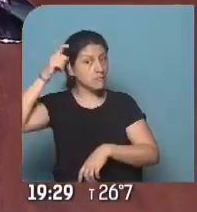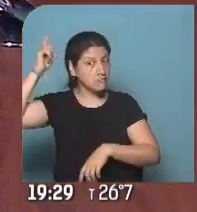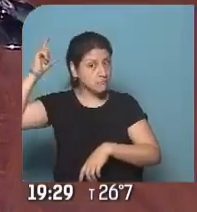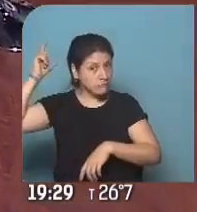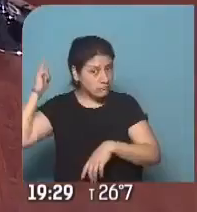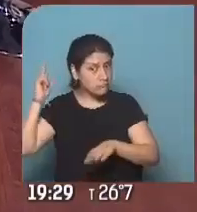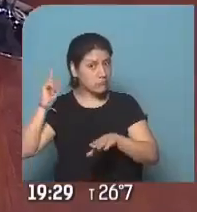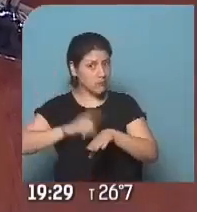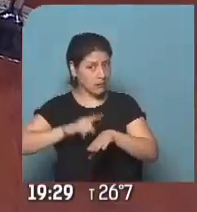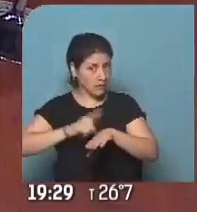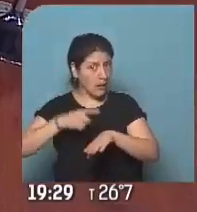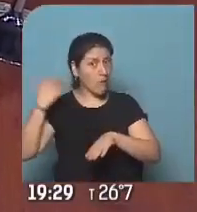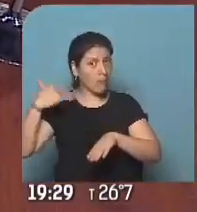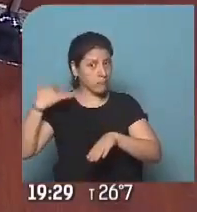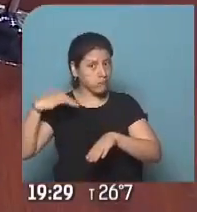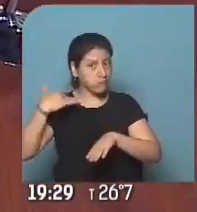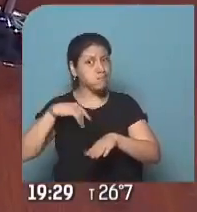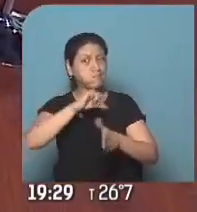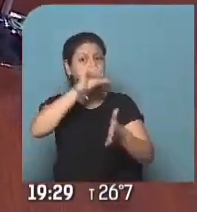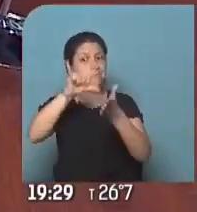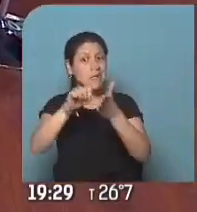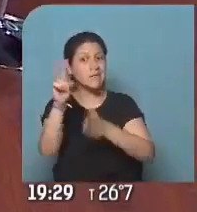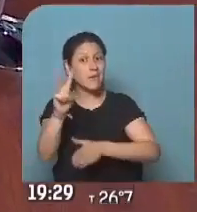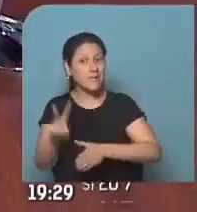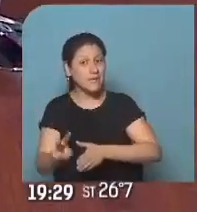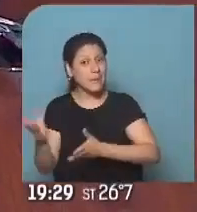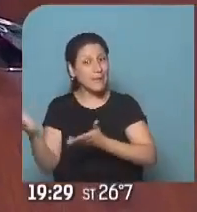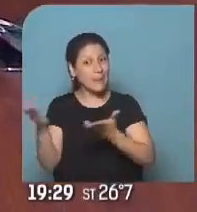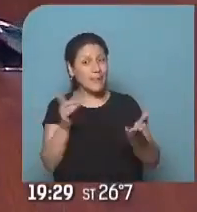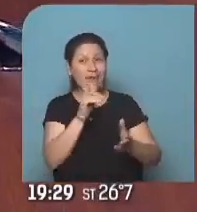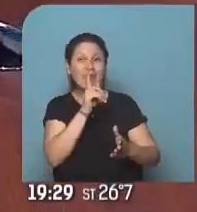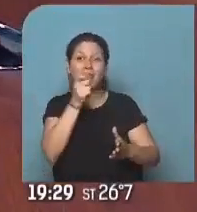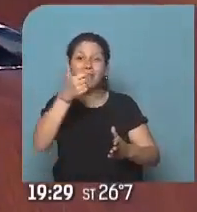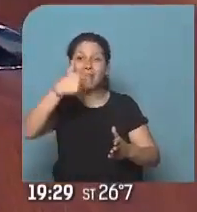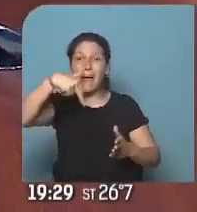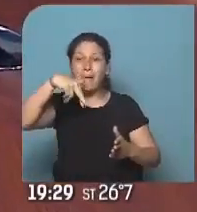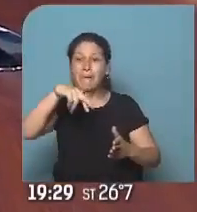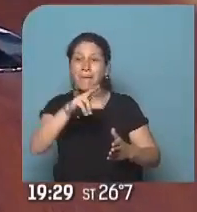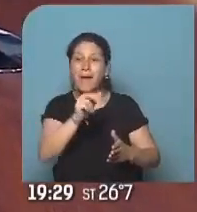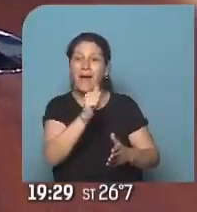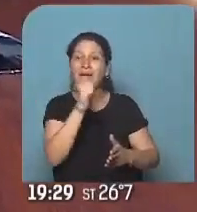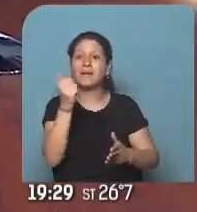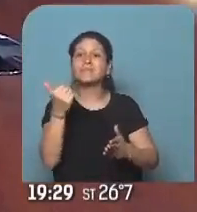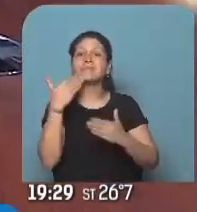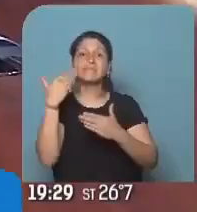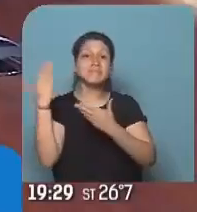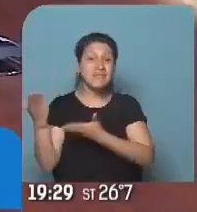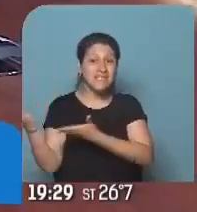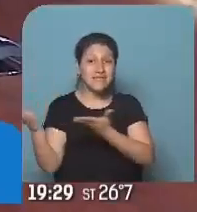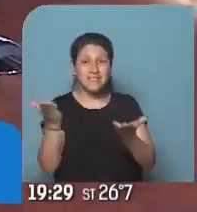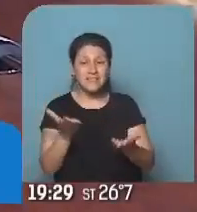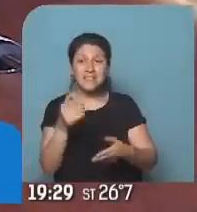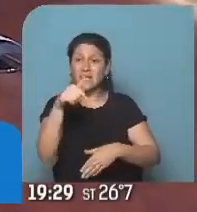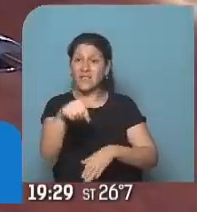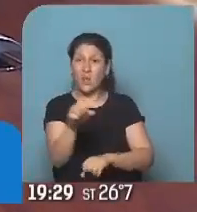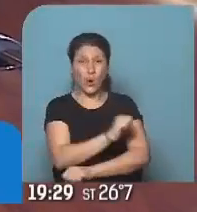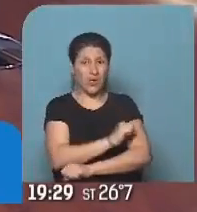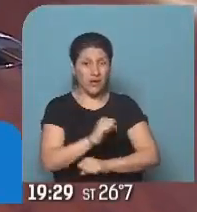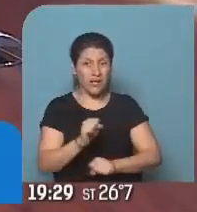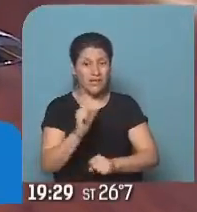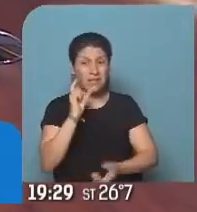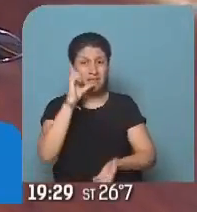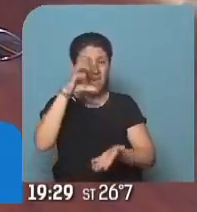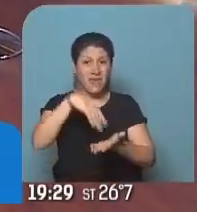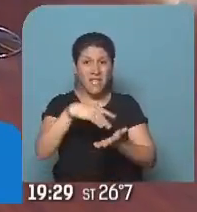tiempo en Venezuela. Así que bienvenida, Tamara. Muchas gracias por su presencia. Muchas gracias. Y a la crisis institucional, a un gobierno no